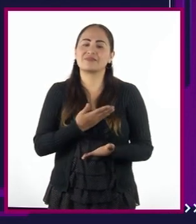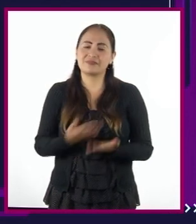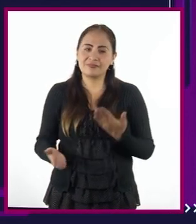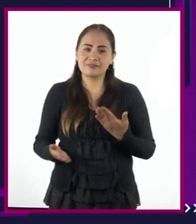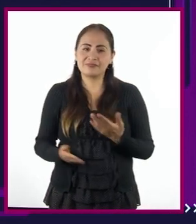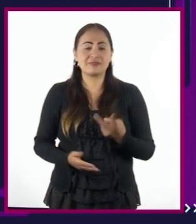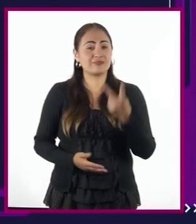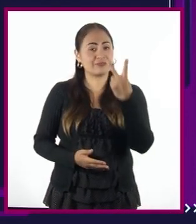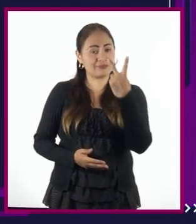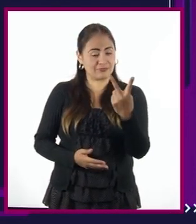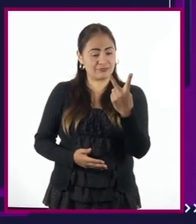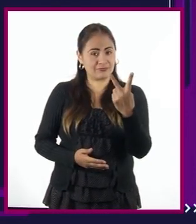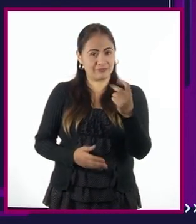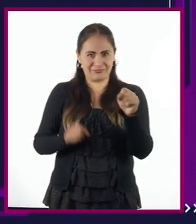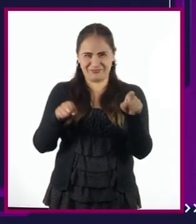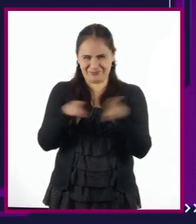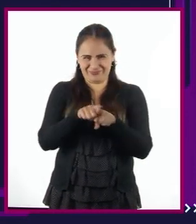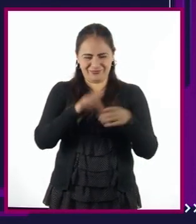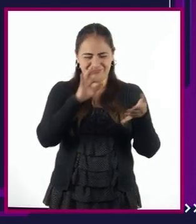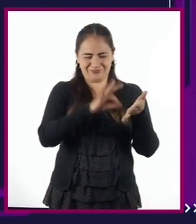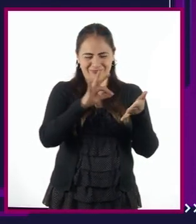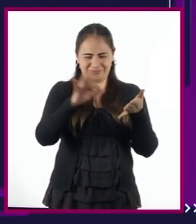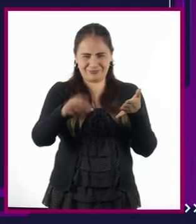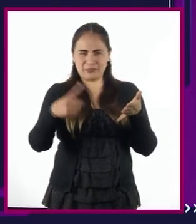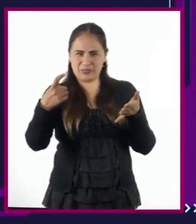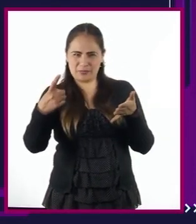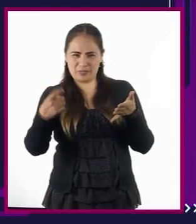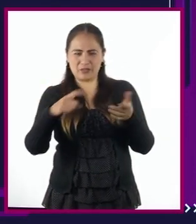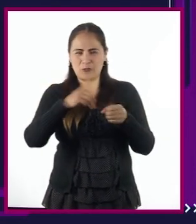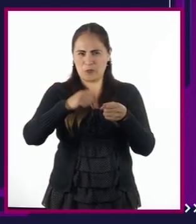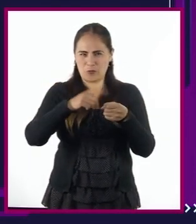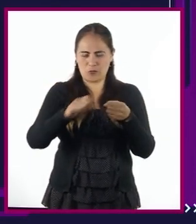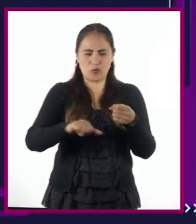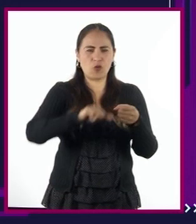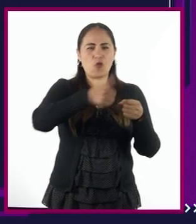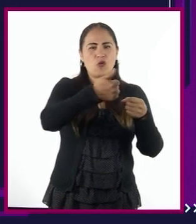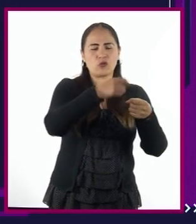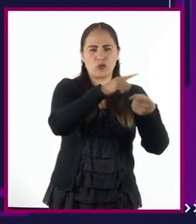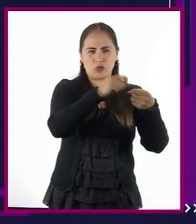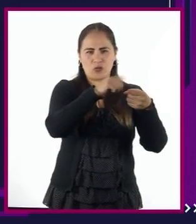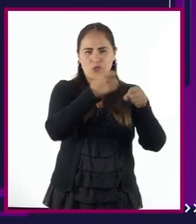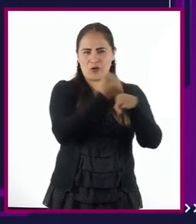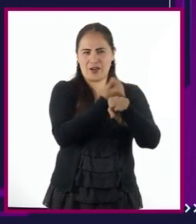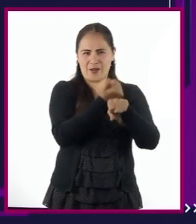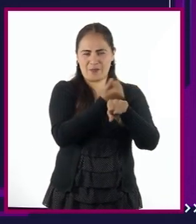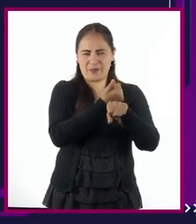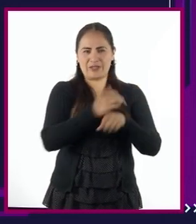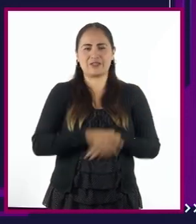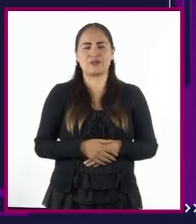tenemos dos gráficas de línea. Esto se debe a que se registró el recorrido de dos